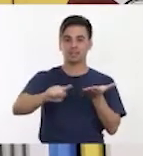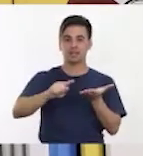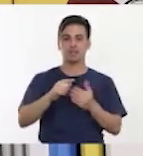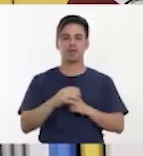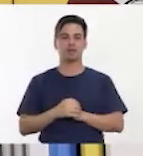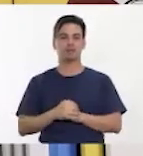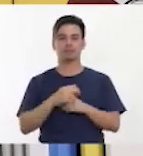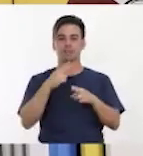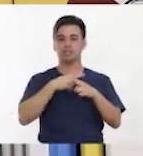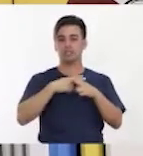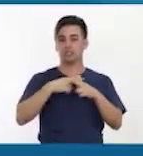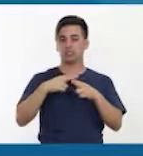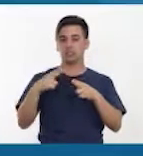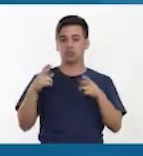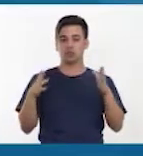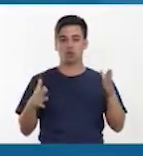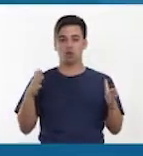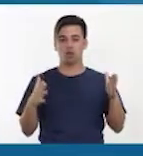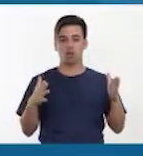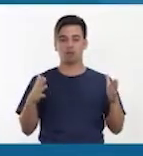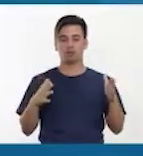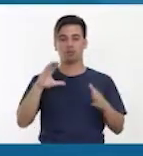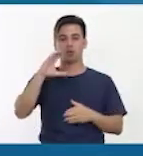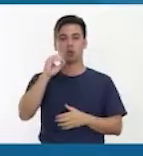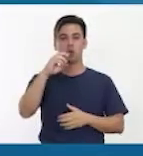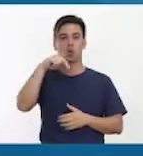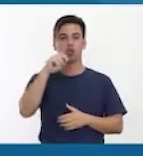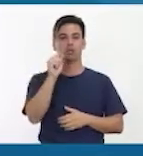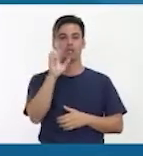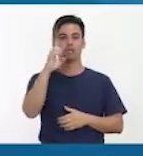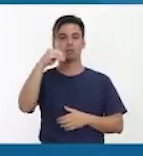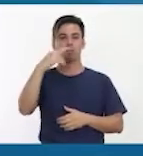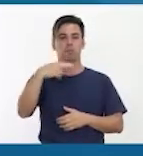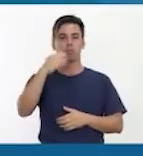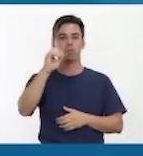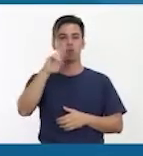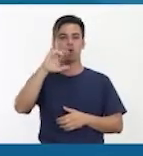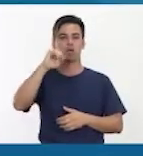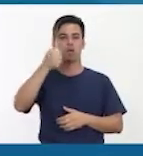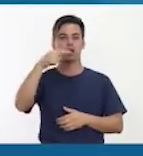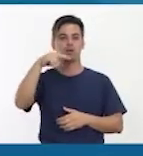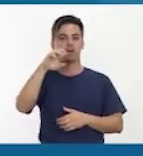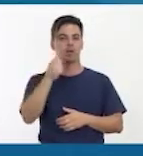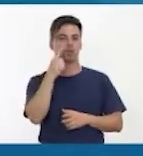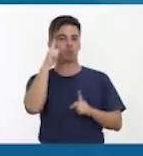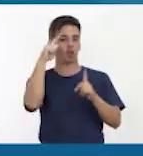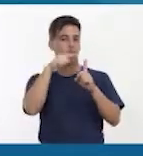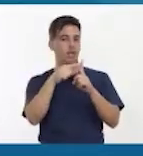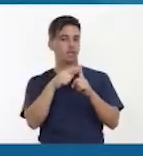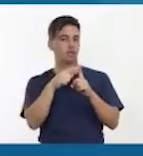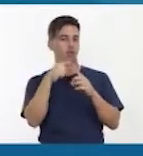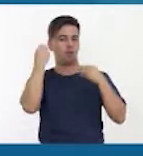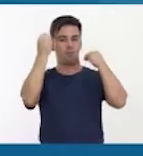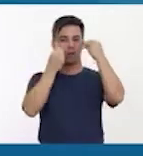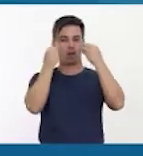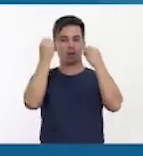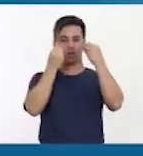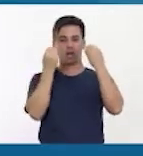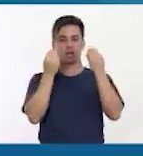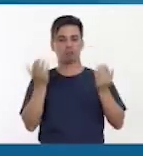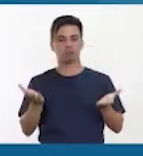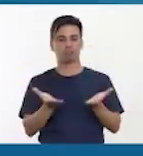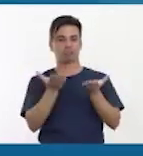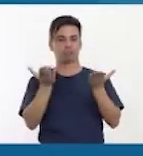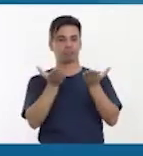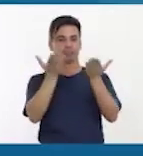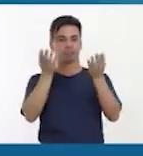Historia Contemporánea trabajará el siguiente objetivo: valorar la evolución histórica de Europa